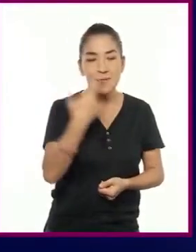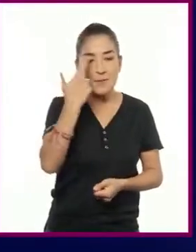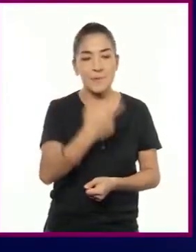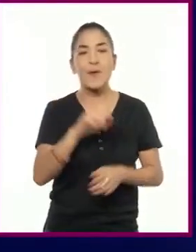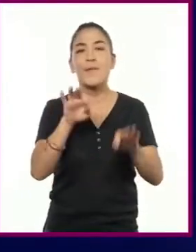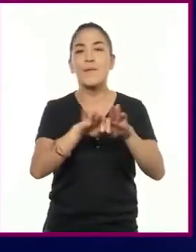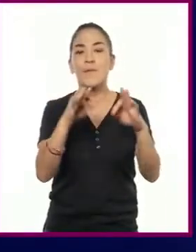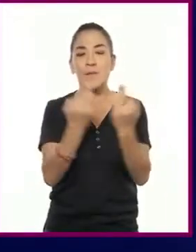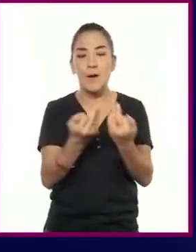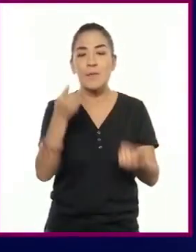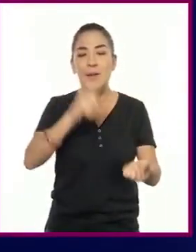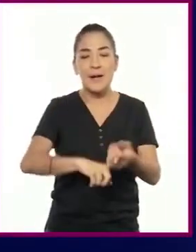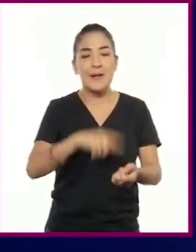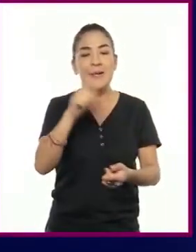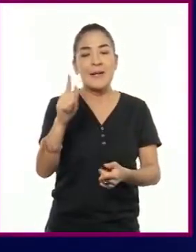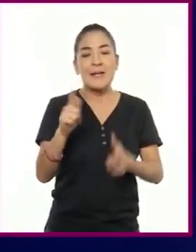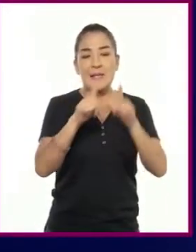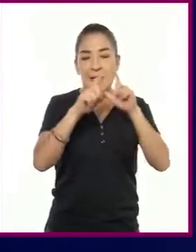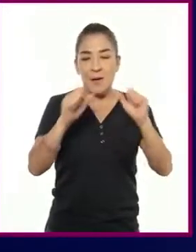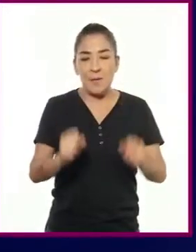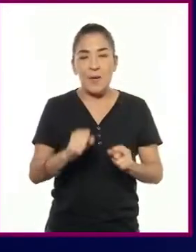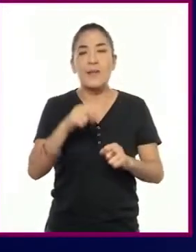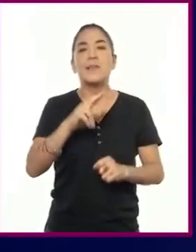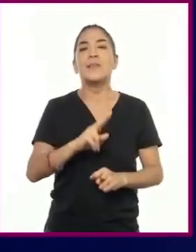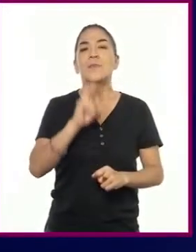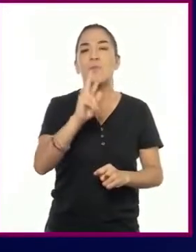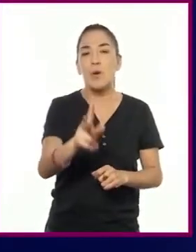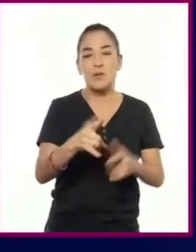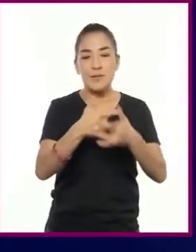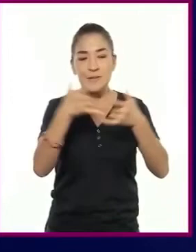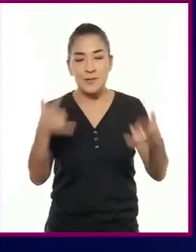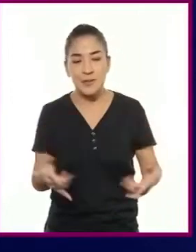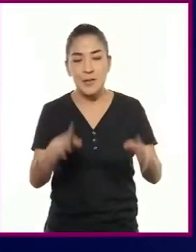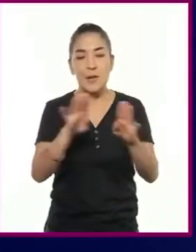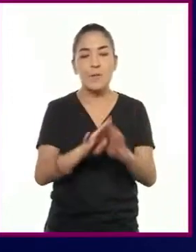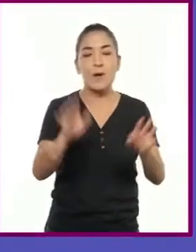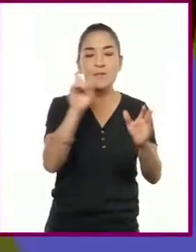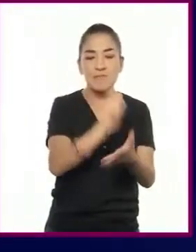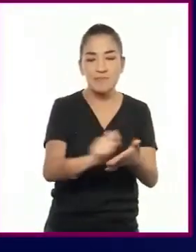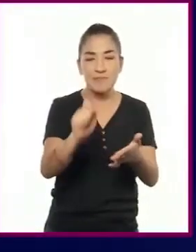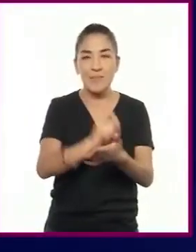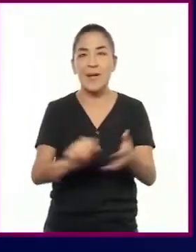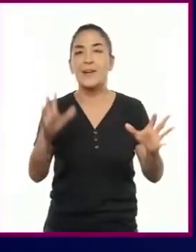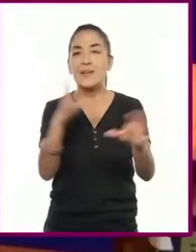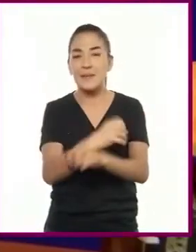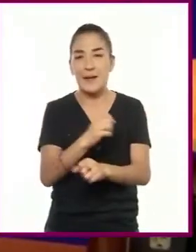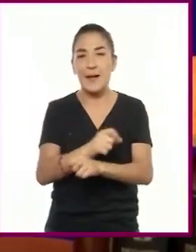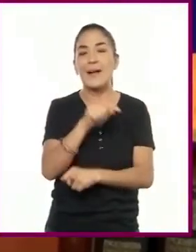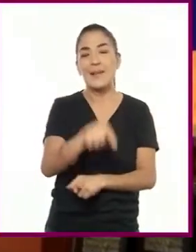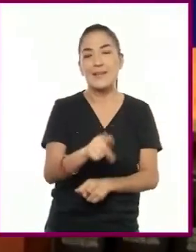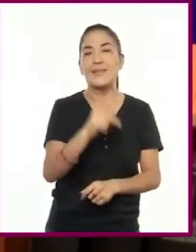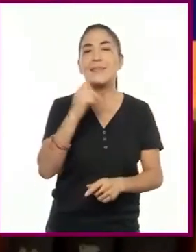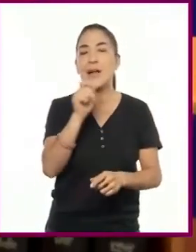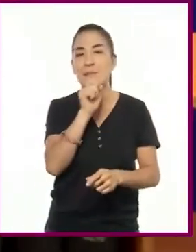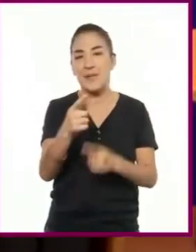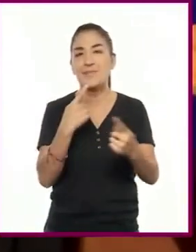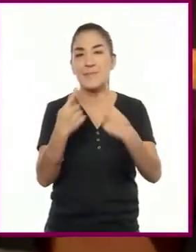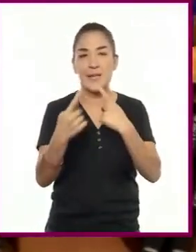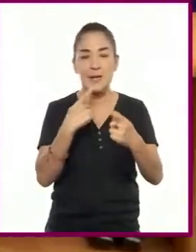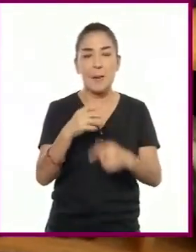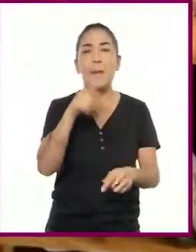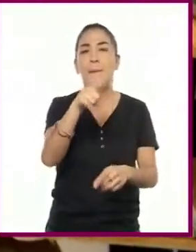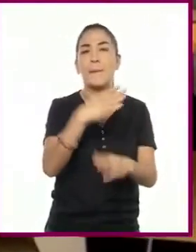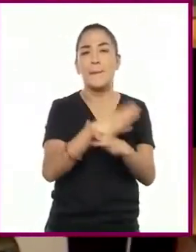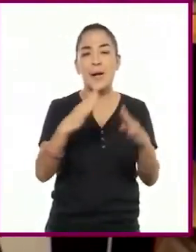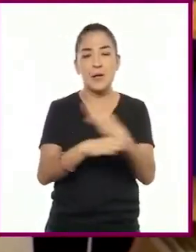formas de expresión de la lengua que son la narración, la descripción y el diálogo. Los materiales que van a necesitar